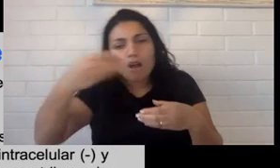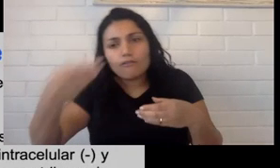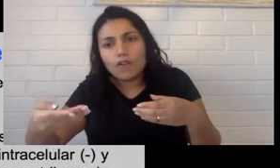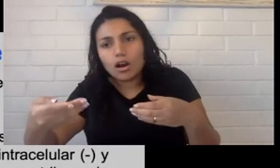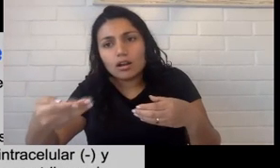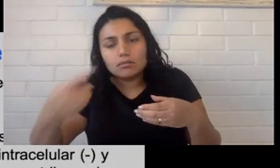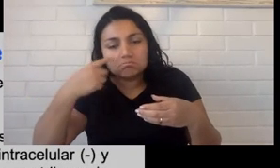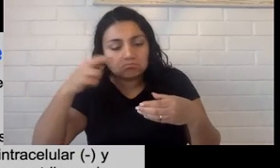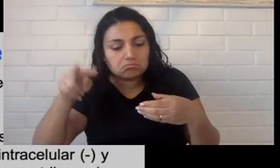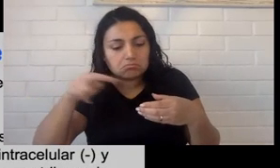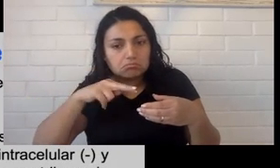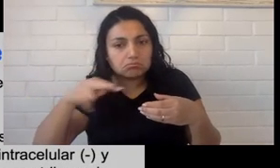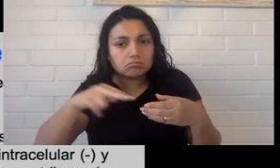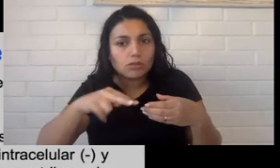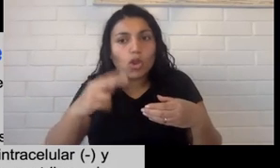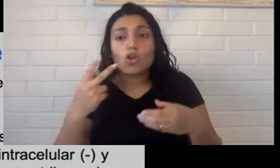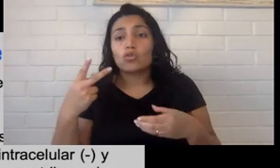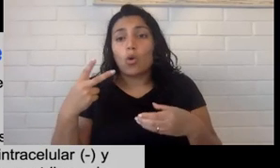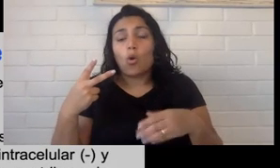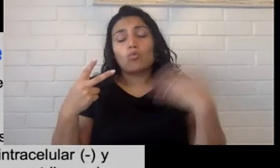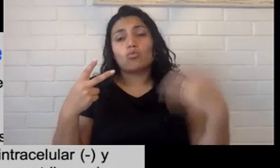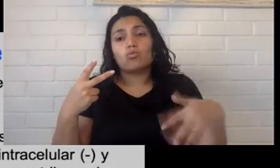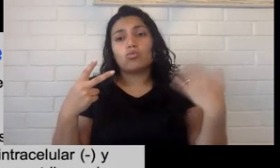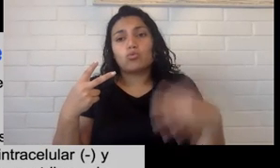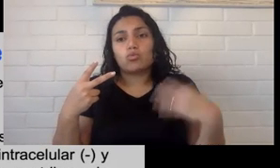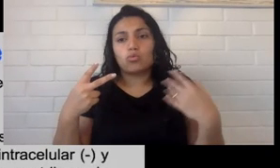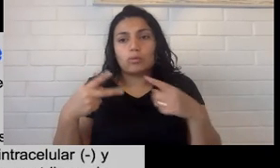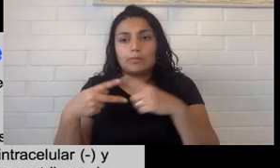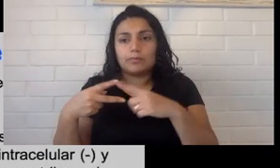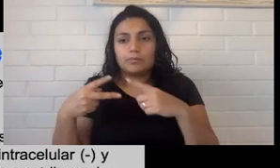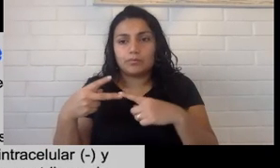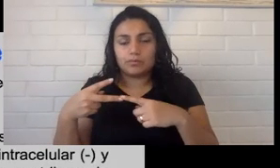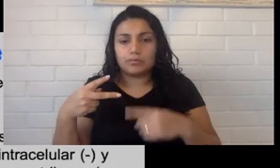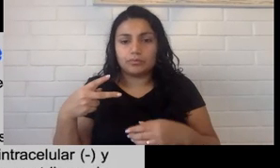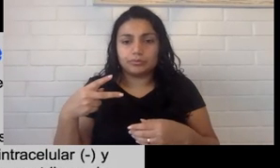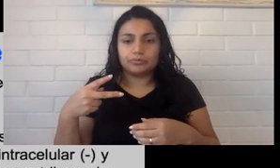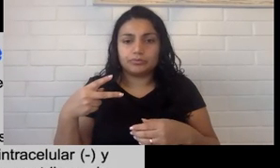Esencialmente va a tener dos grandes factores que están